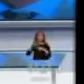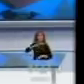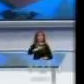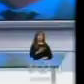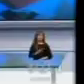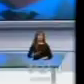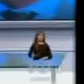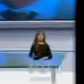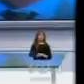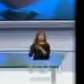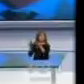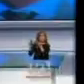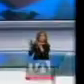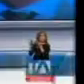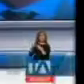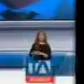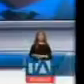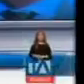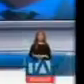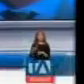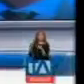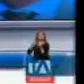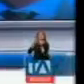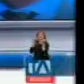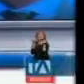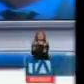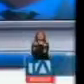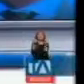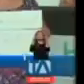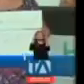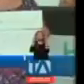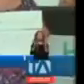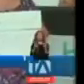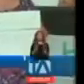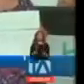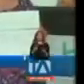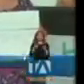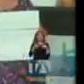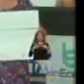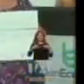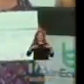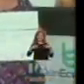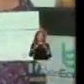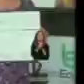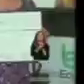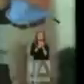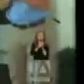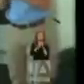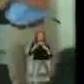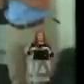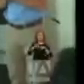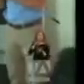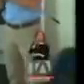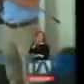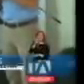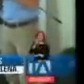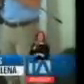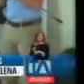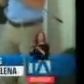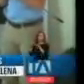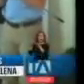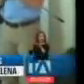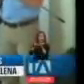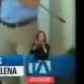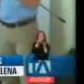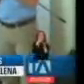vicepresidente de la República, Otto Sonnenhorstner, participó hoy en un acto de entrega simbólica de cheques por un valor de $65,000 en créditos para